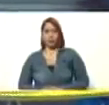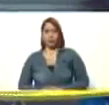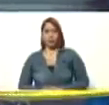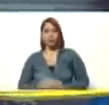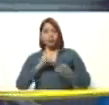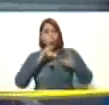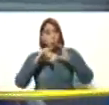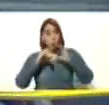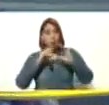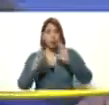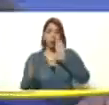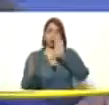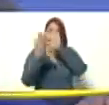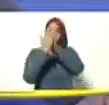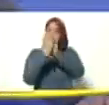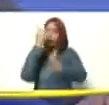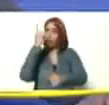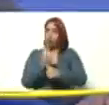Comunicación directa,